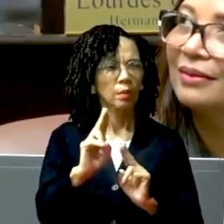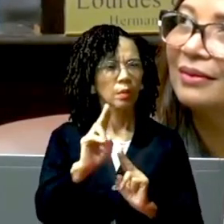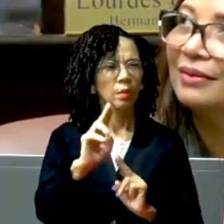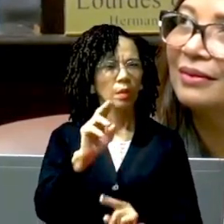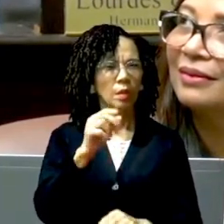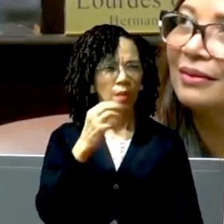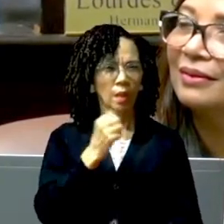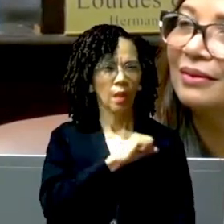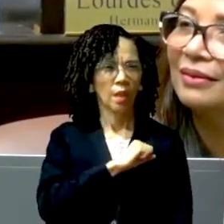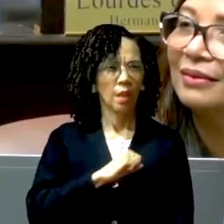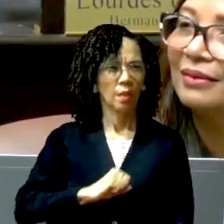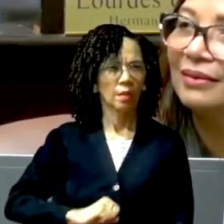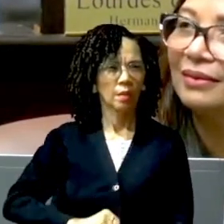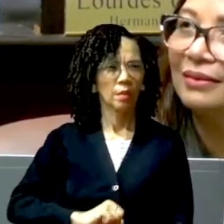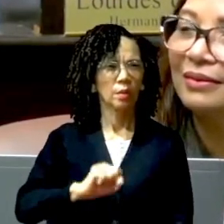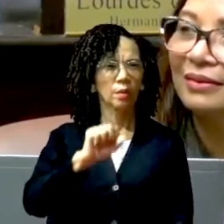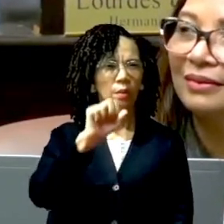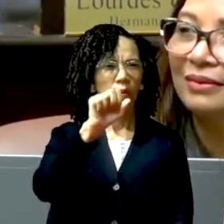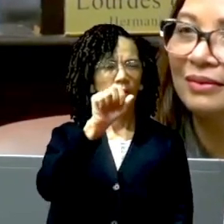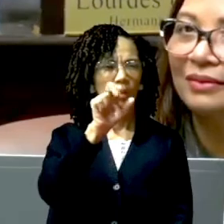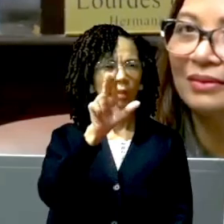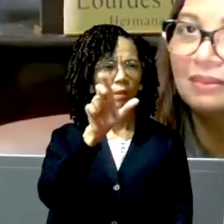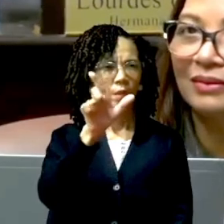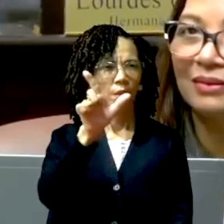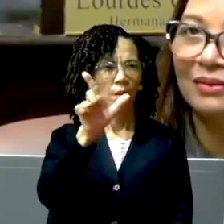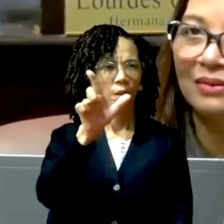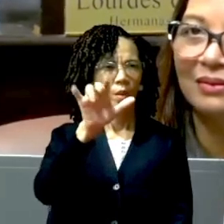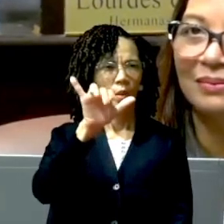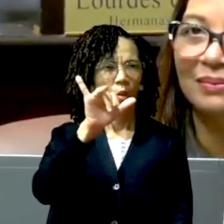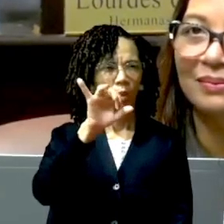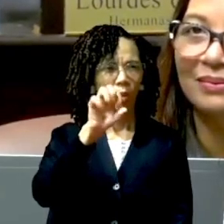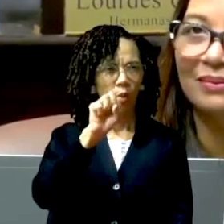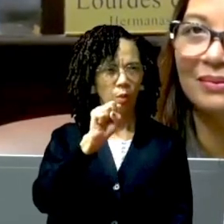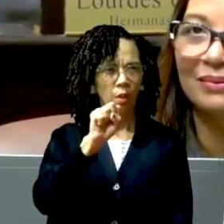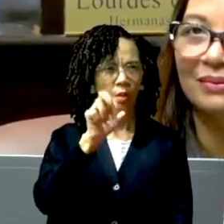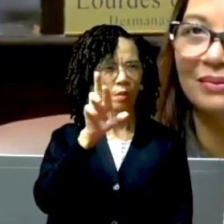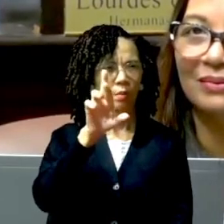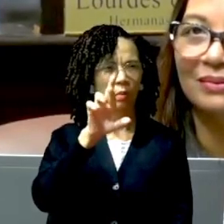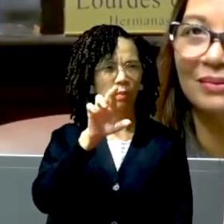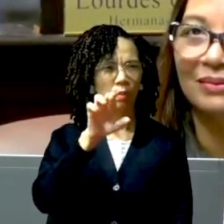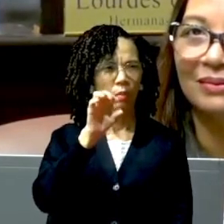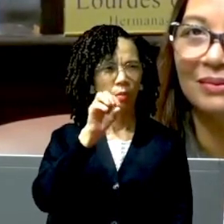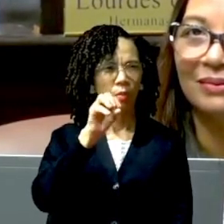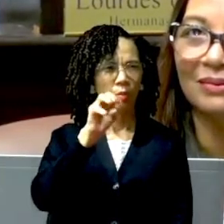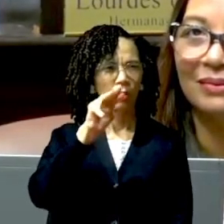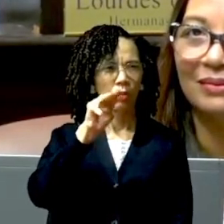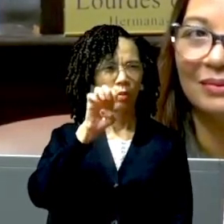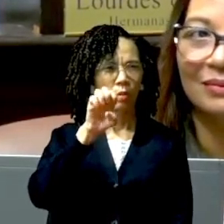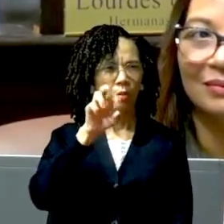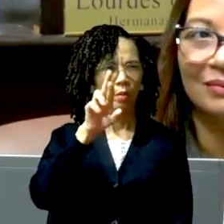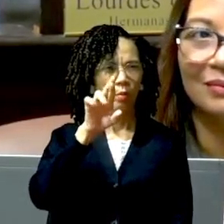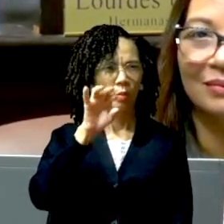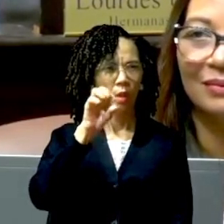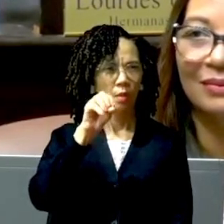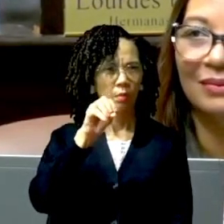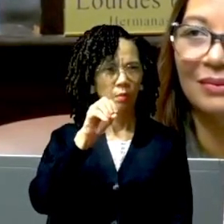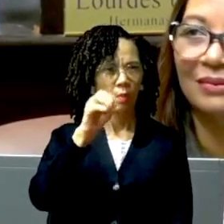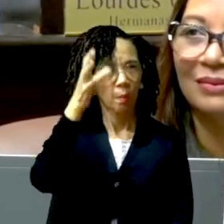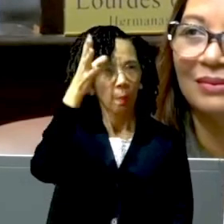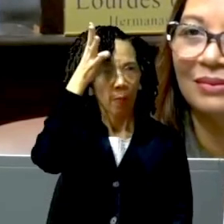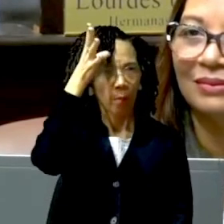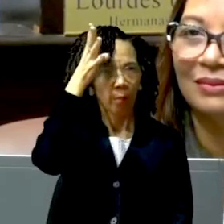humano de nuestra amada provincia Duarte, el padre de nuestro senador Franklin